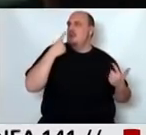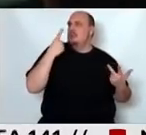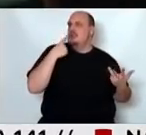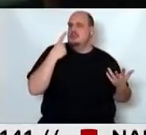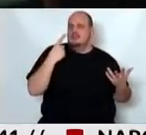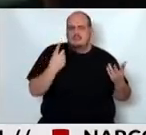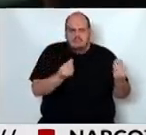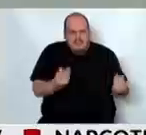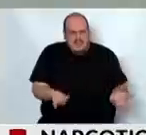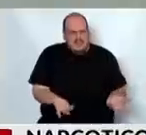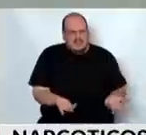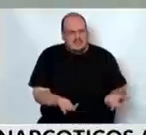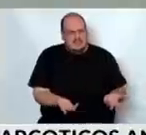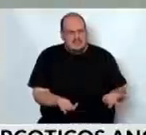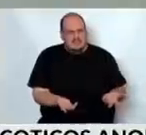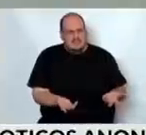qué?